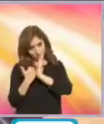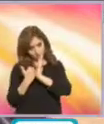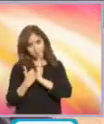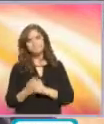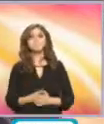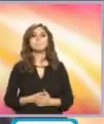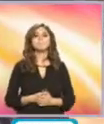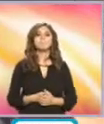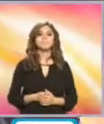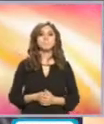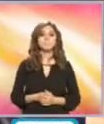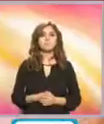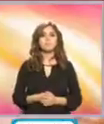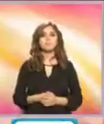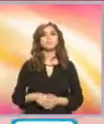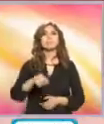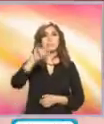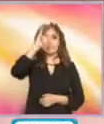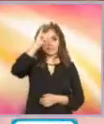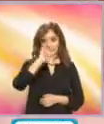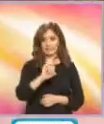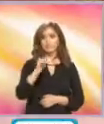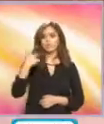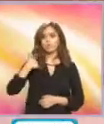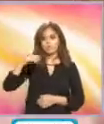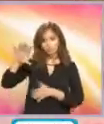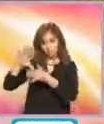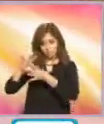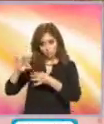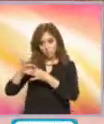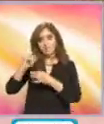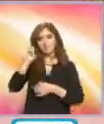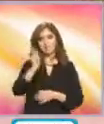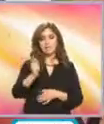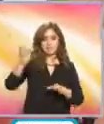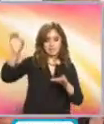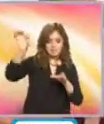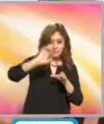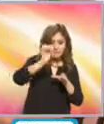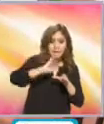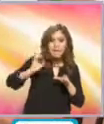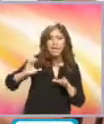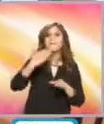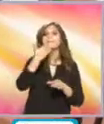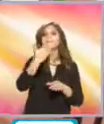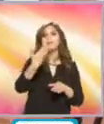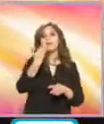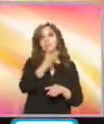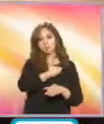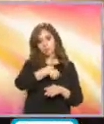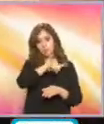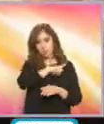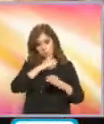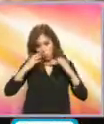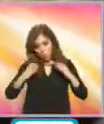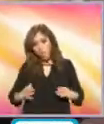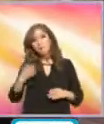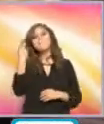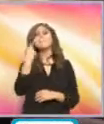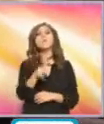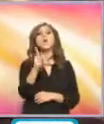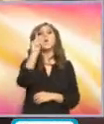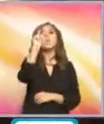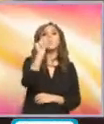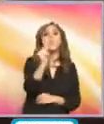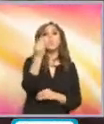Sí es buena, Lili, La sal. pero en cantidades adecuadas, moderadas. Moderadas. Ok, chicas, entonces simplemente vamos En a el montar